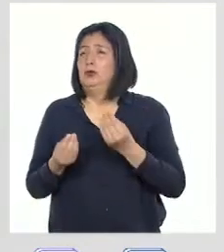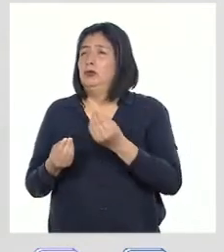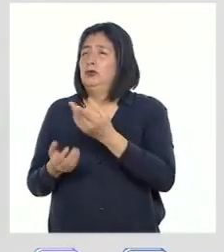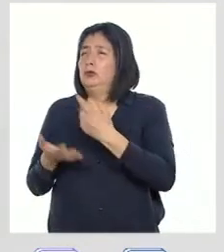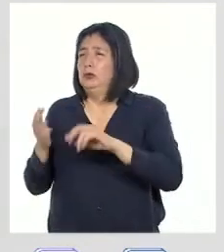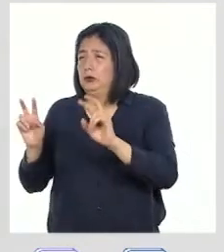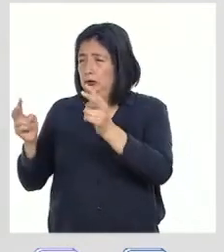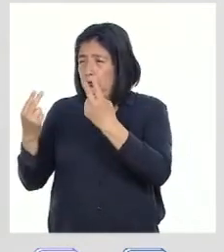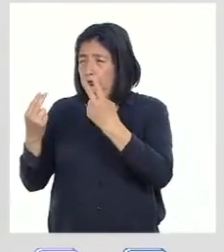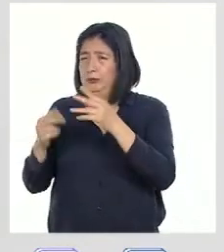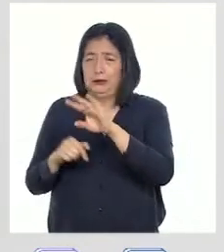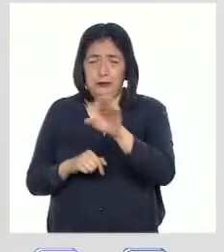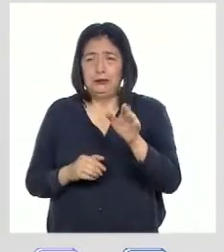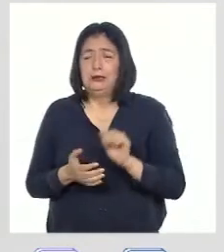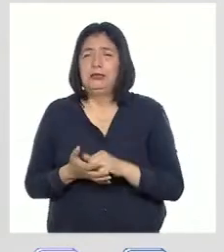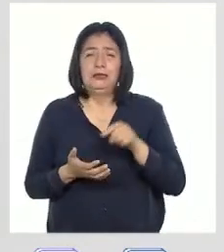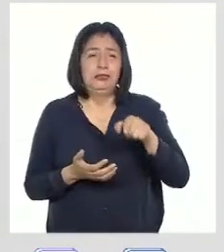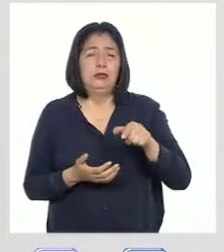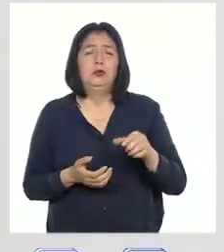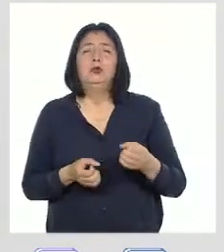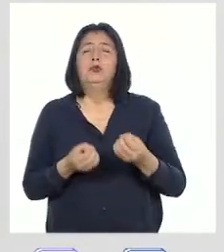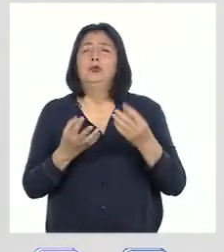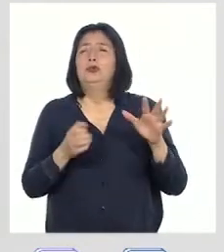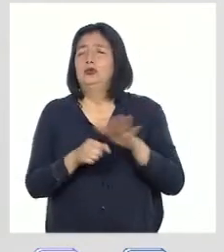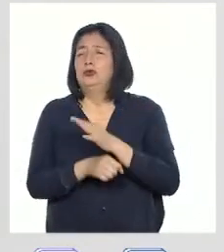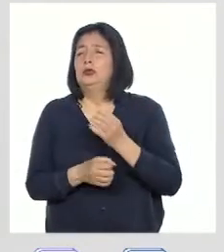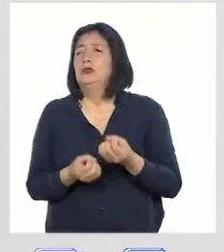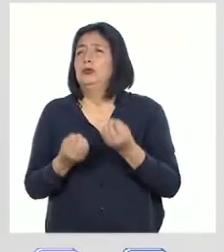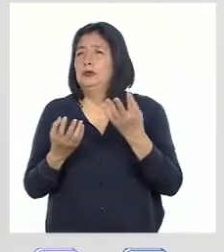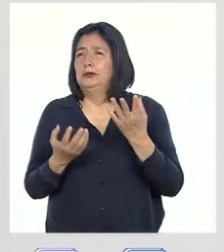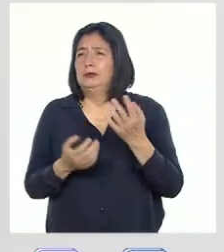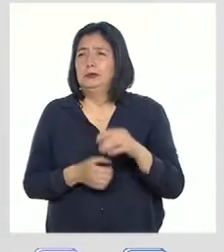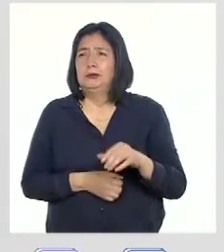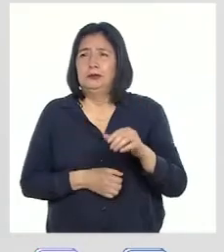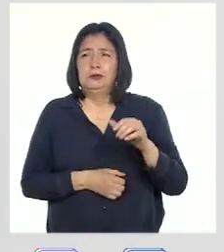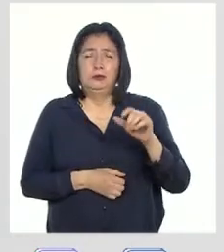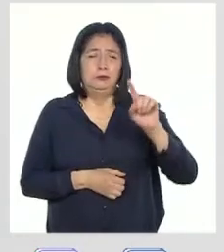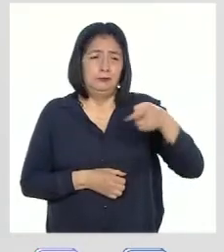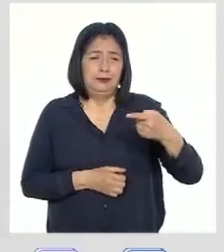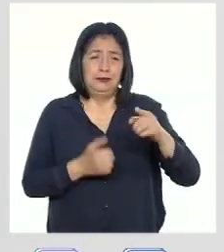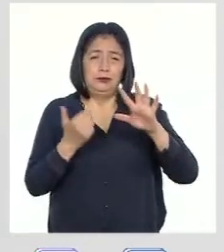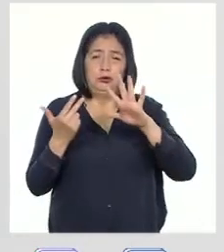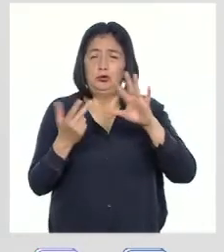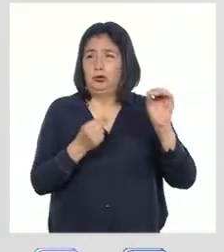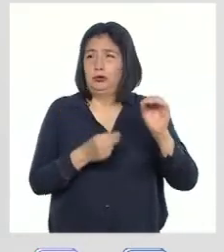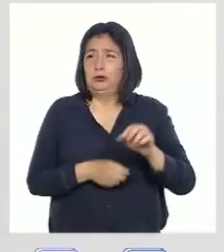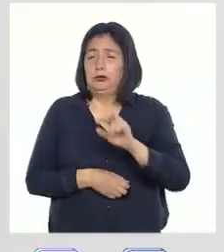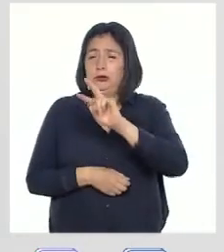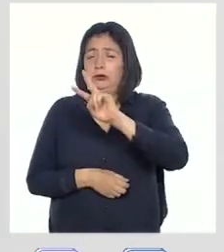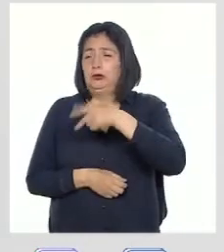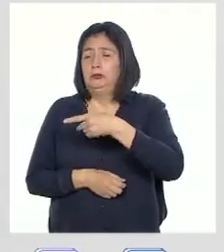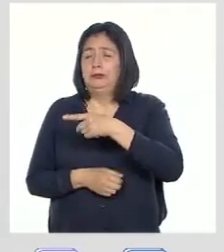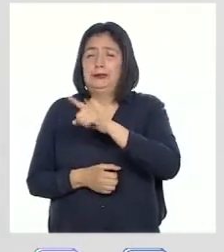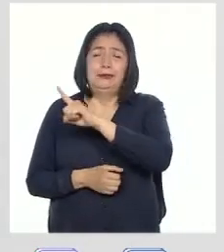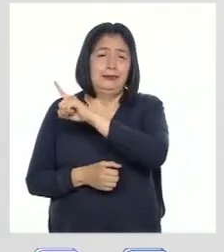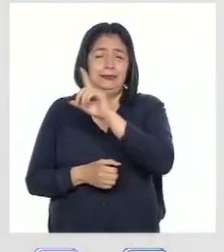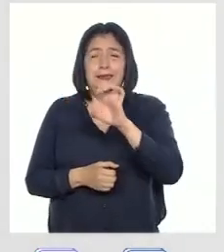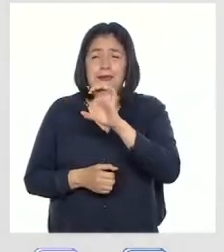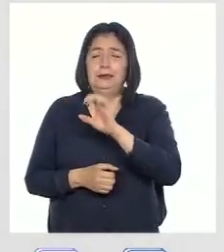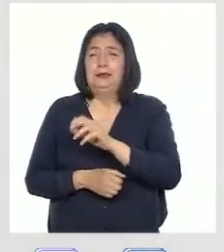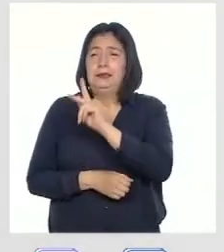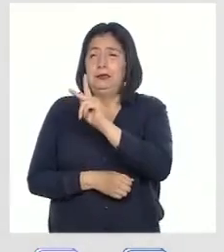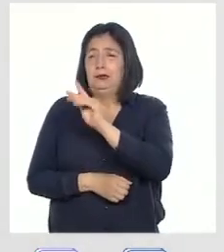los que nos ven en casa, este total se encuentra entre las 1800 y 2100